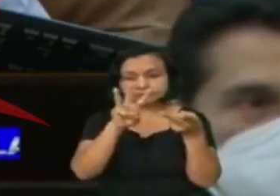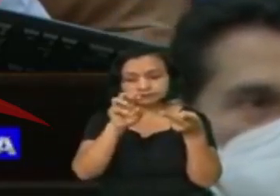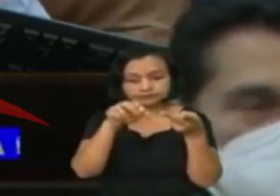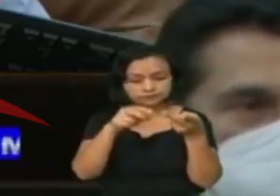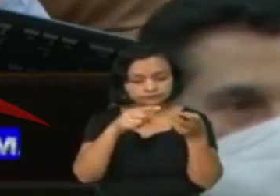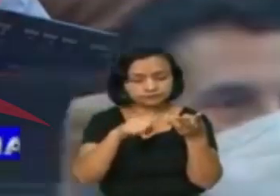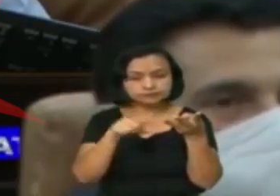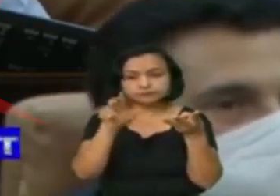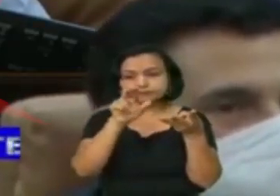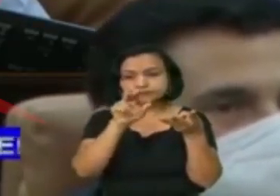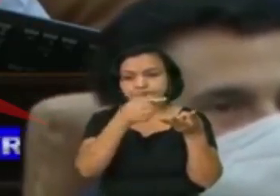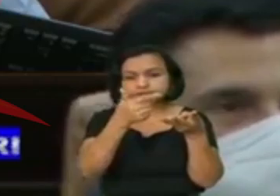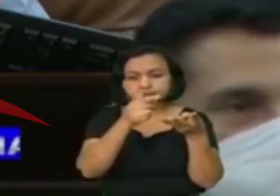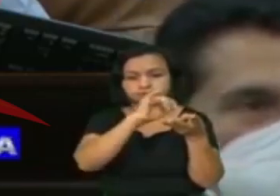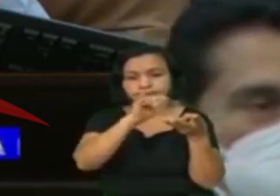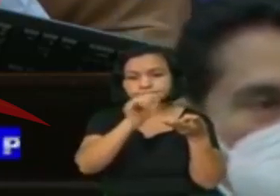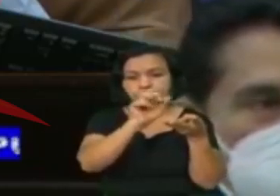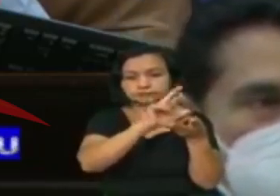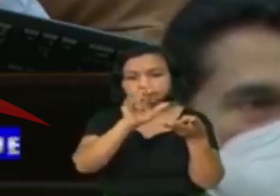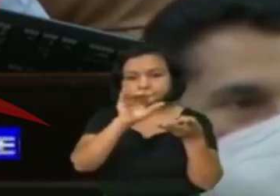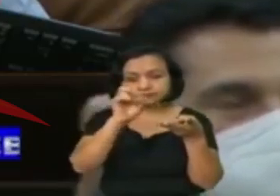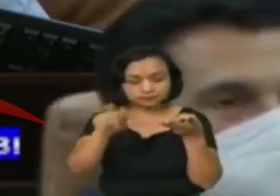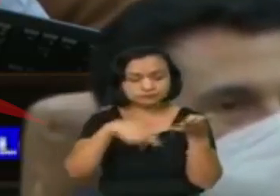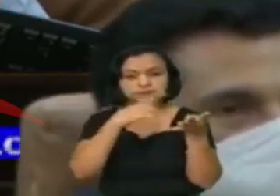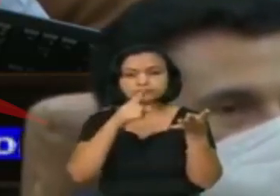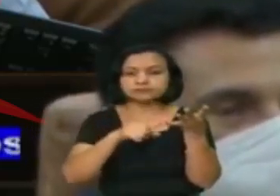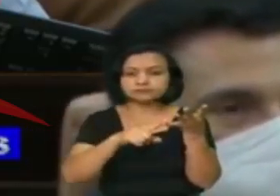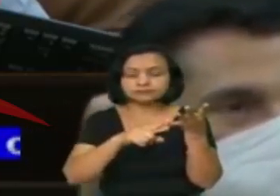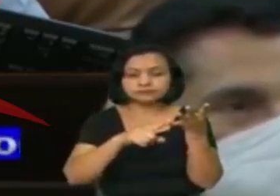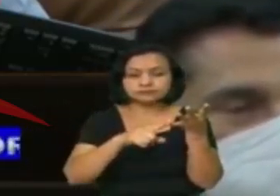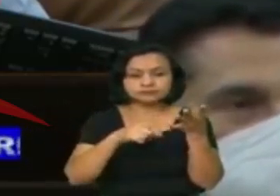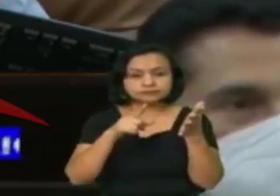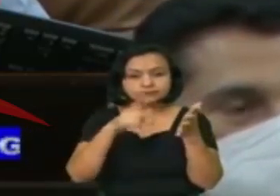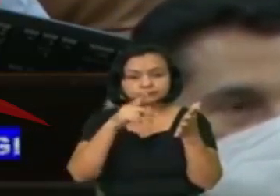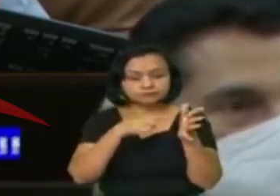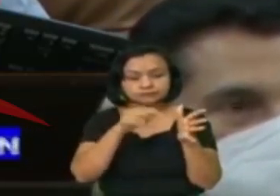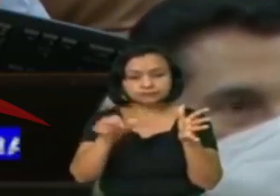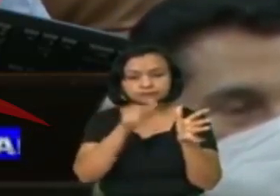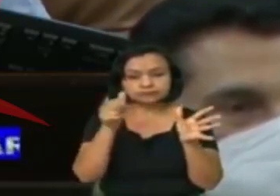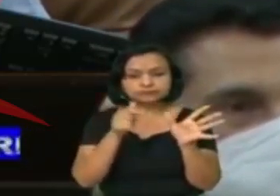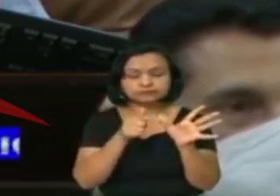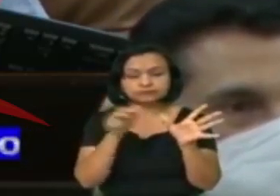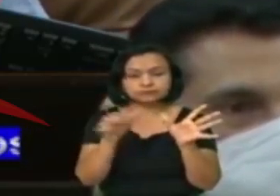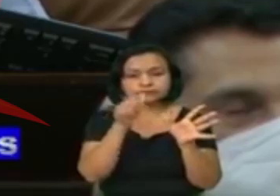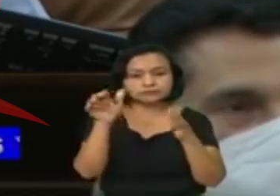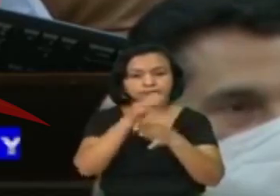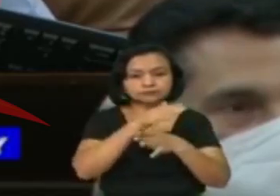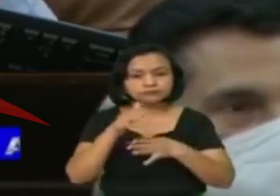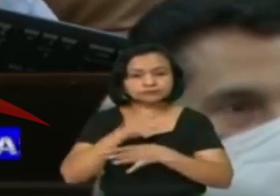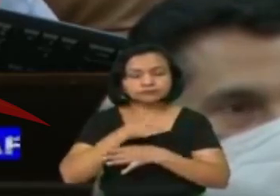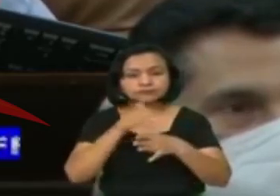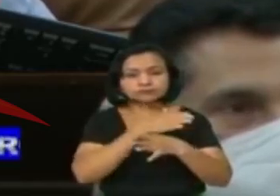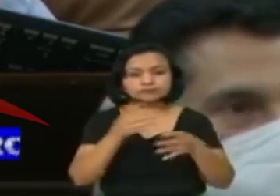tratado Harrison-Altamirano, el tratado Crampton-Clarendon y otros más